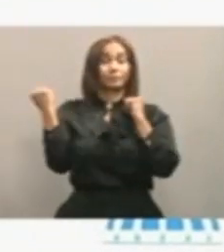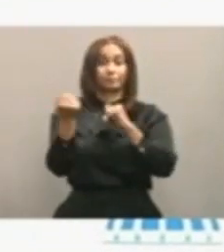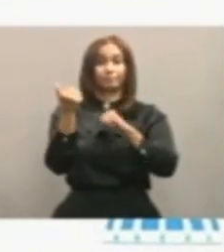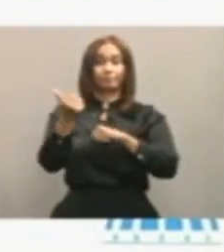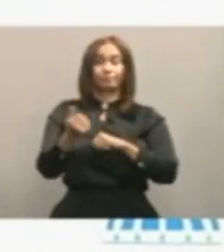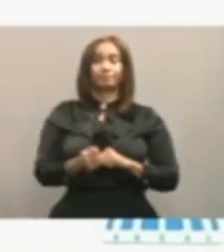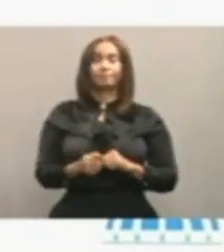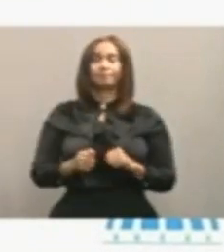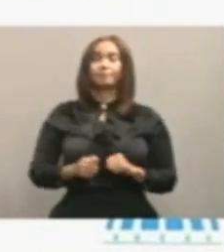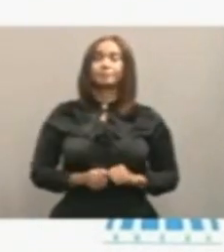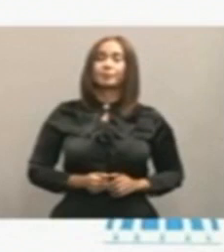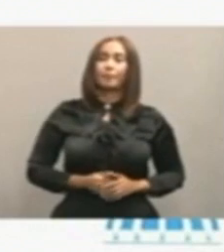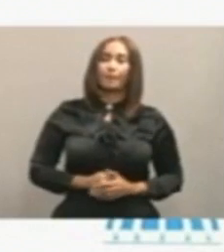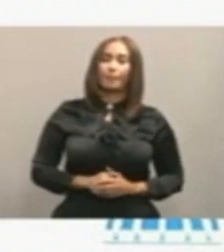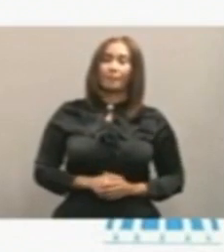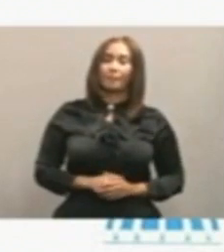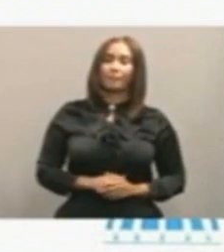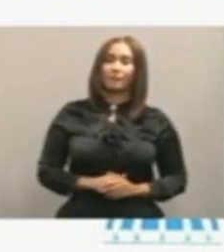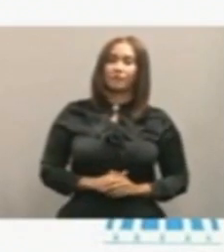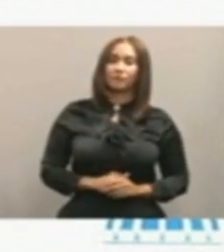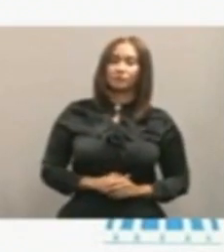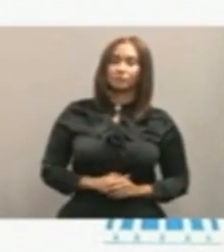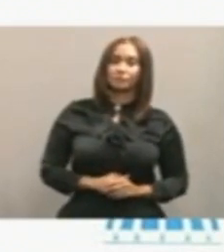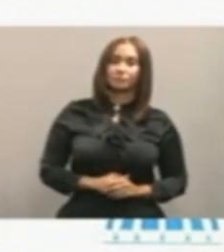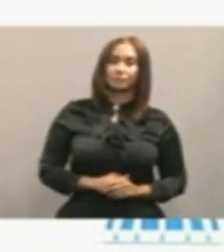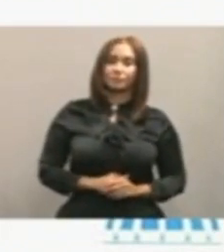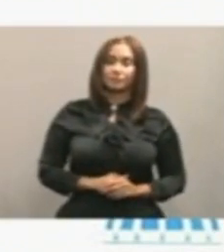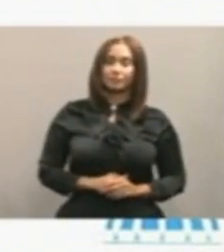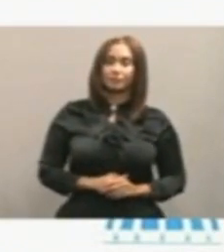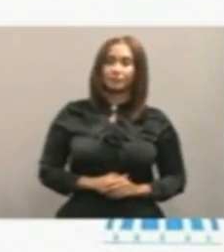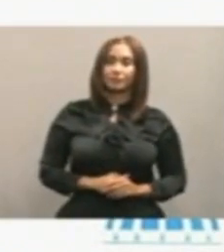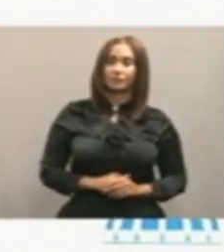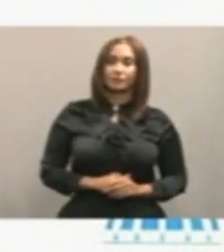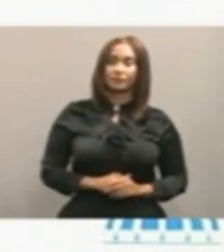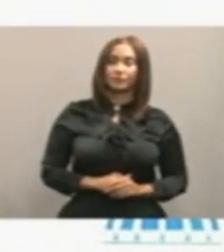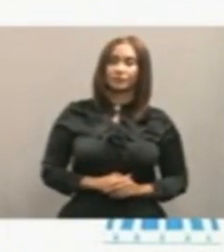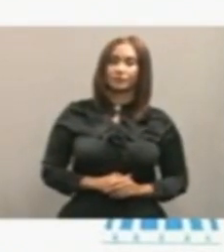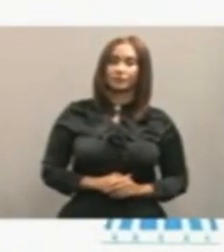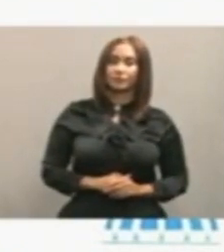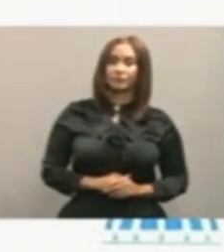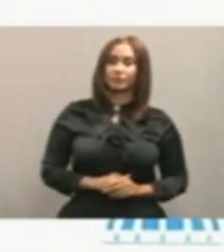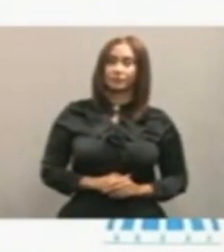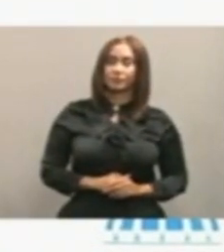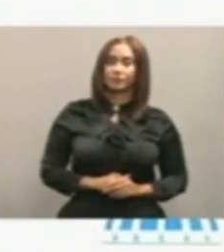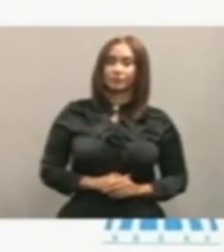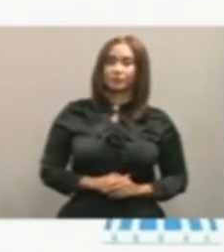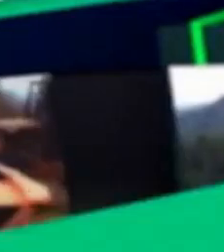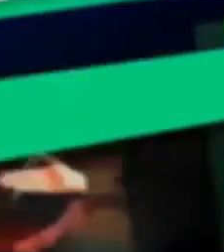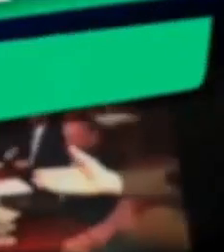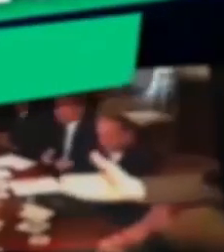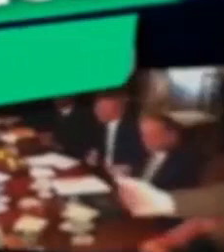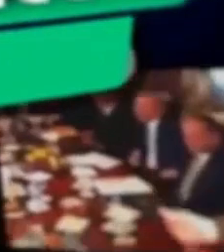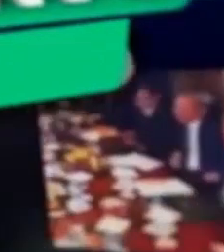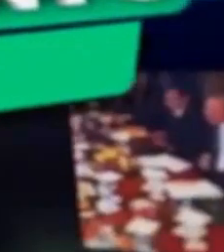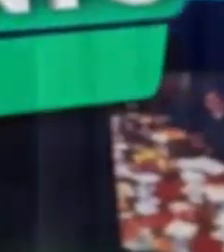cometiendo ese tipo de situaciones inadecuadas.